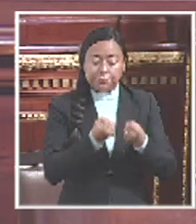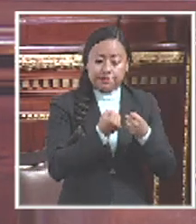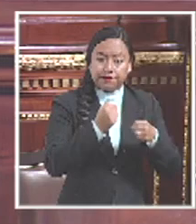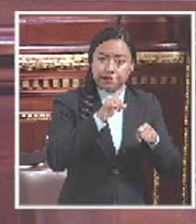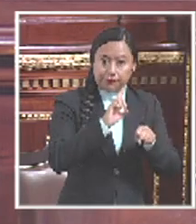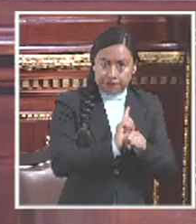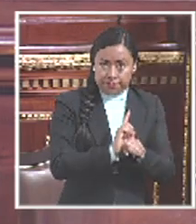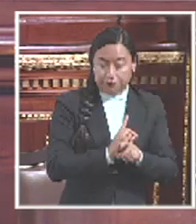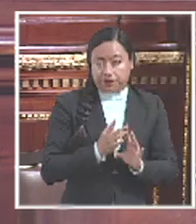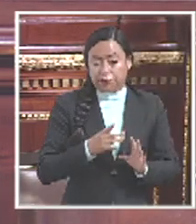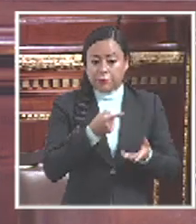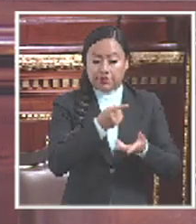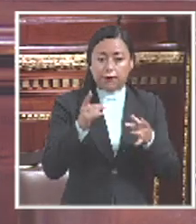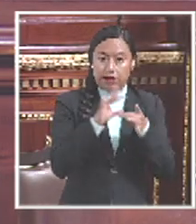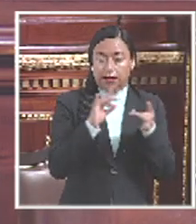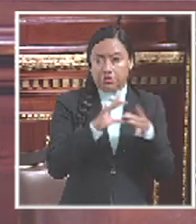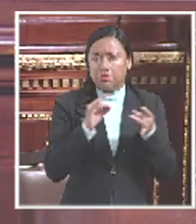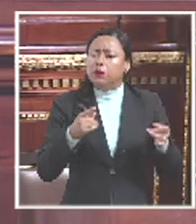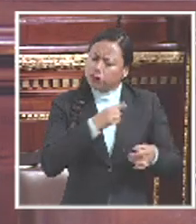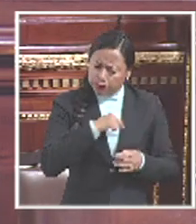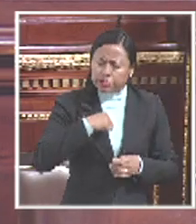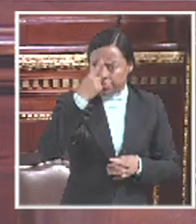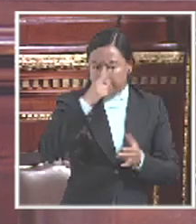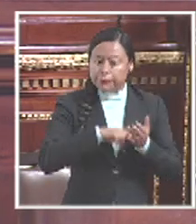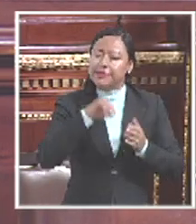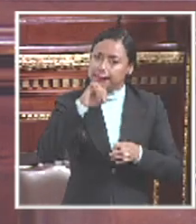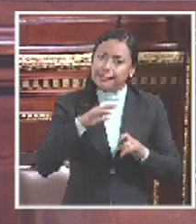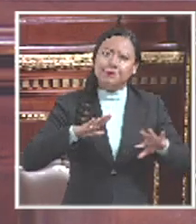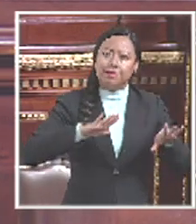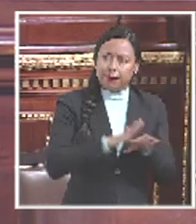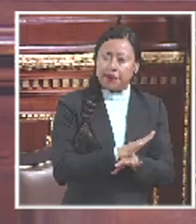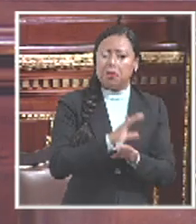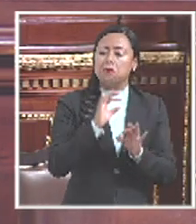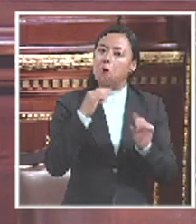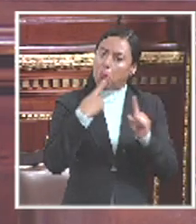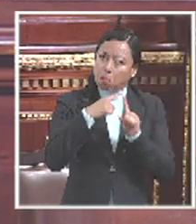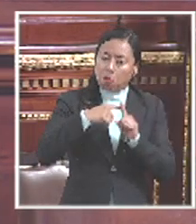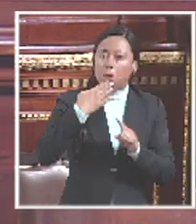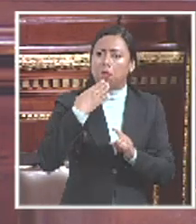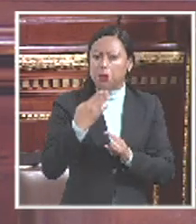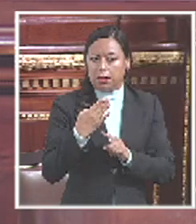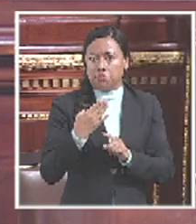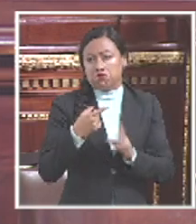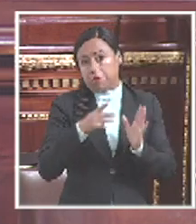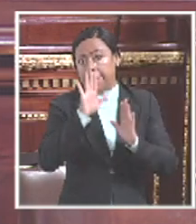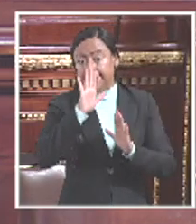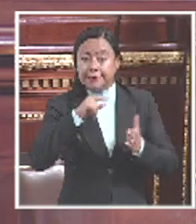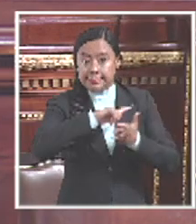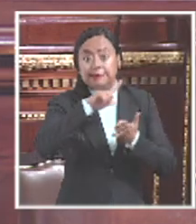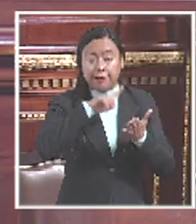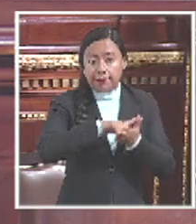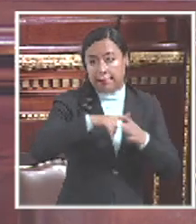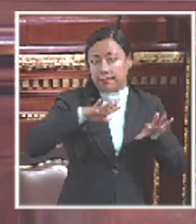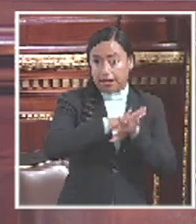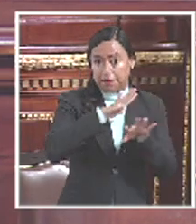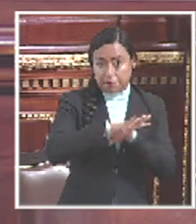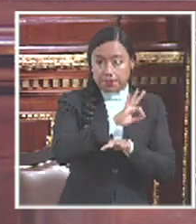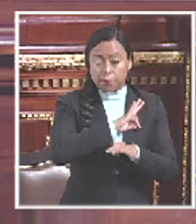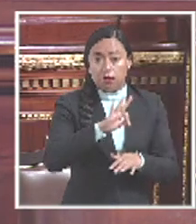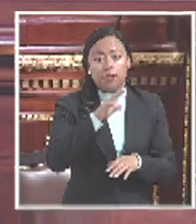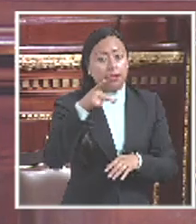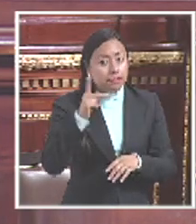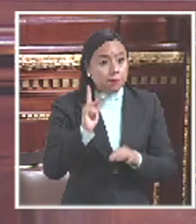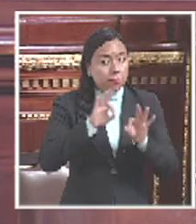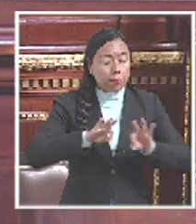creemos que es positiva la medida, que es positiva el cambio que se hizo en la legislación, sin embargo, sí requerimos una